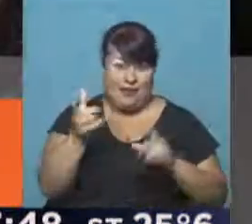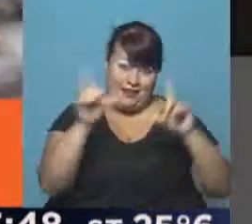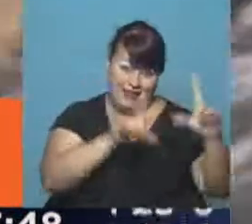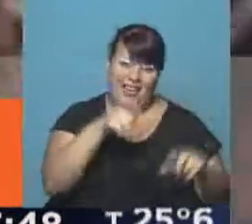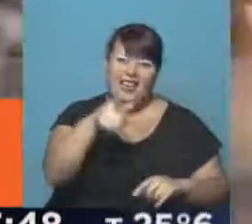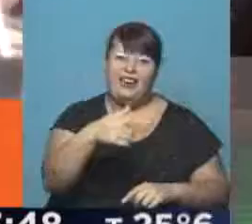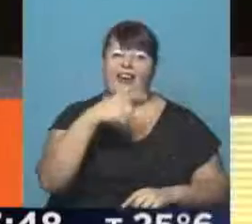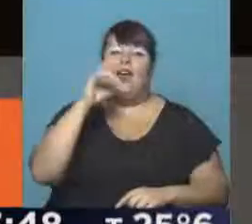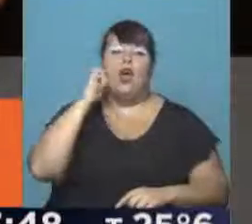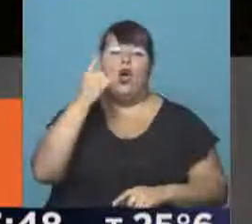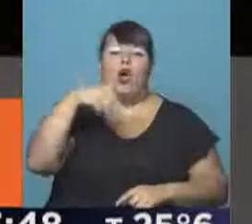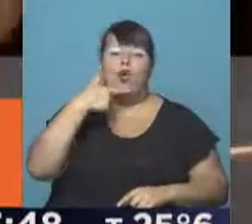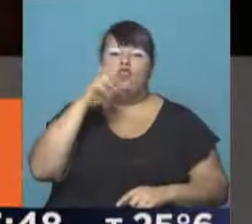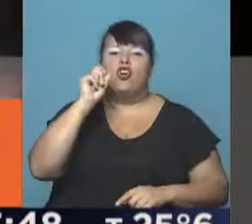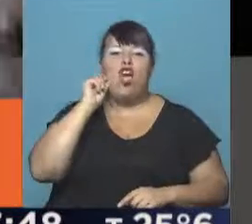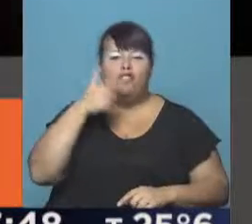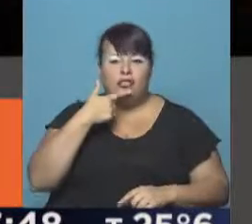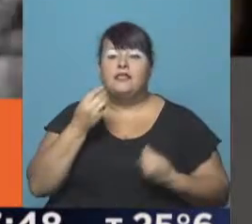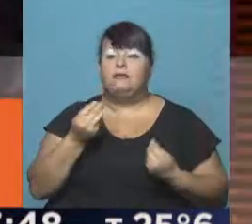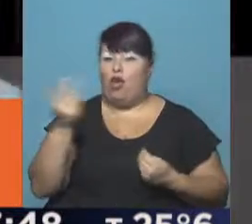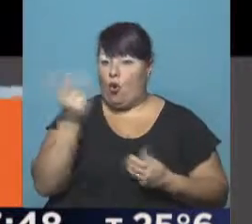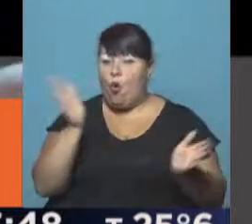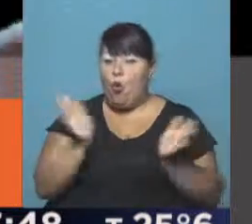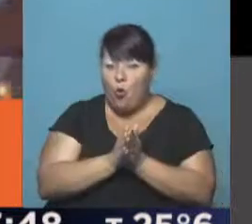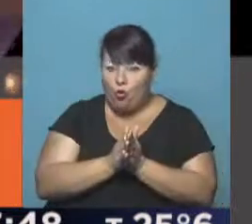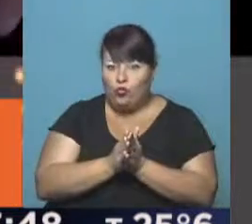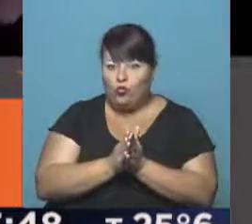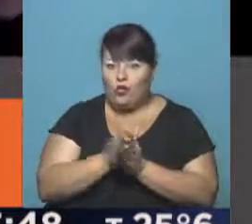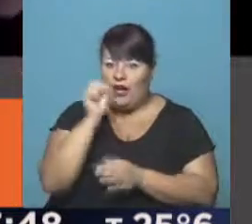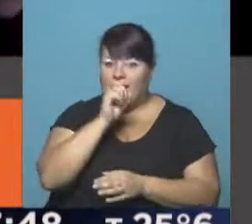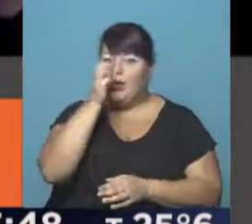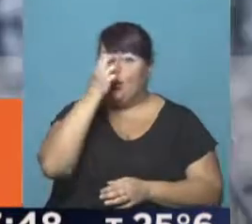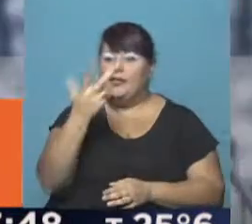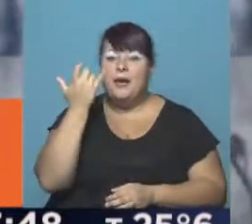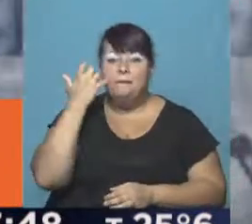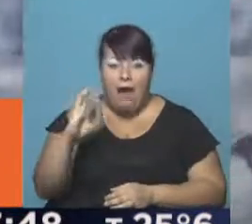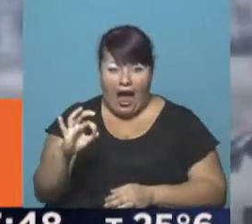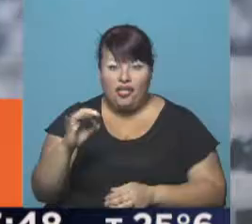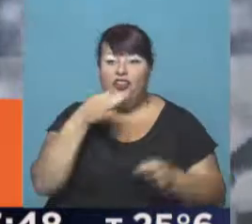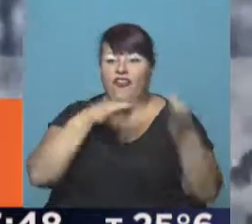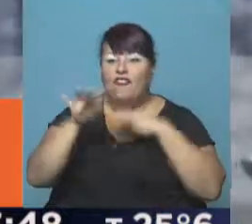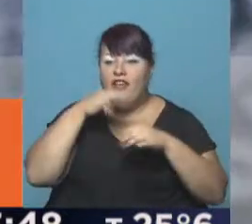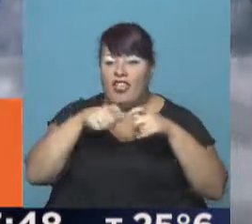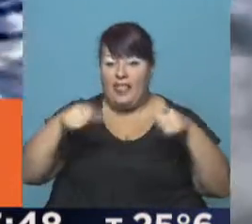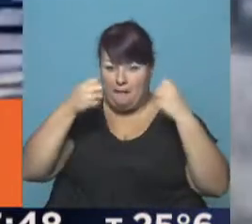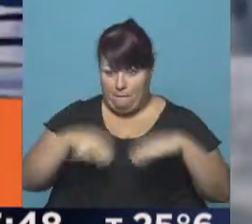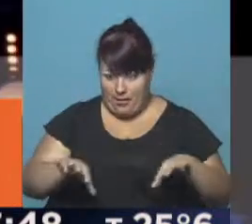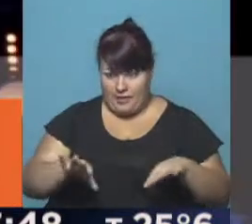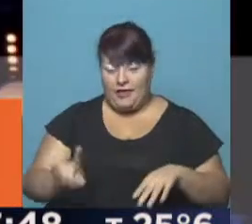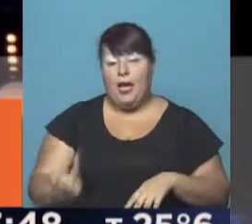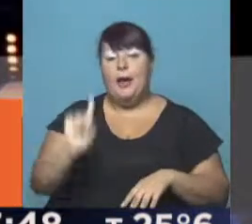imágenes. Estamos viendo a los Guns N' Roses porque juntos serán parte de este encuentro. El 23 de mayo se ponen a la venta las entradas.